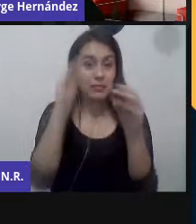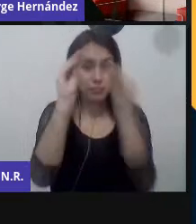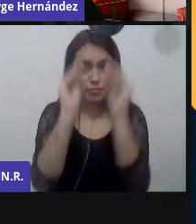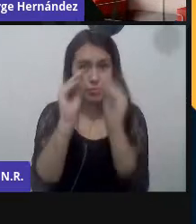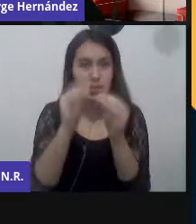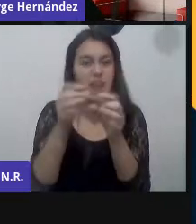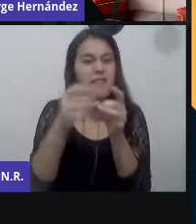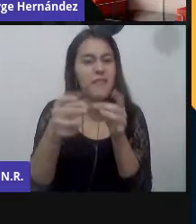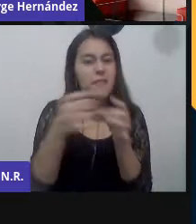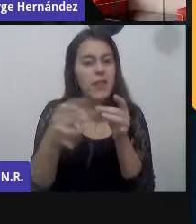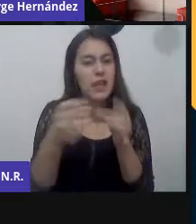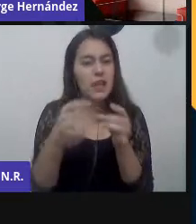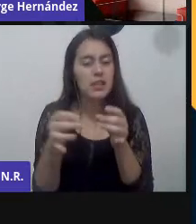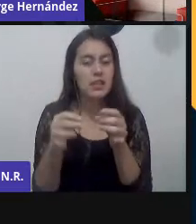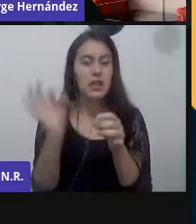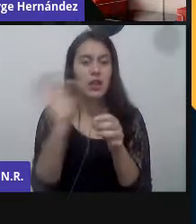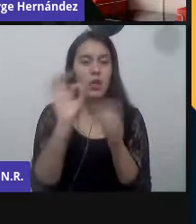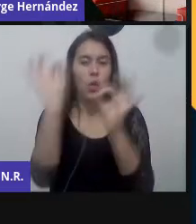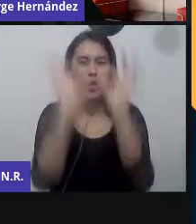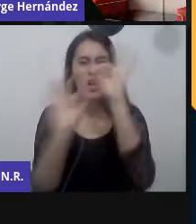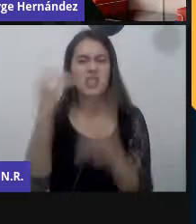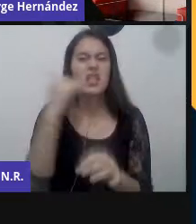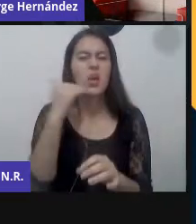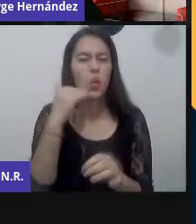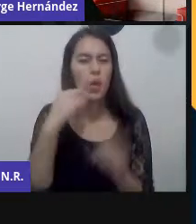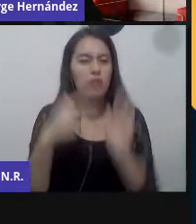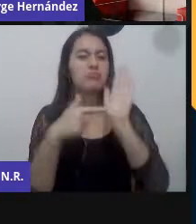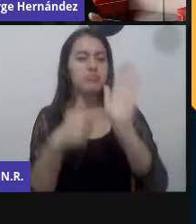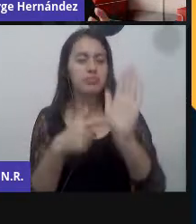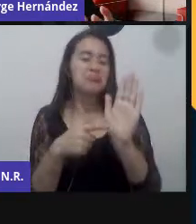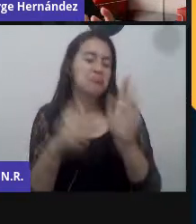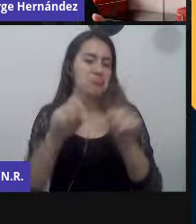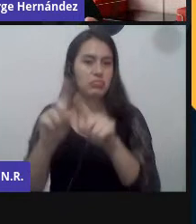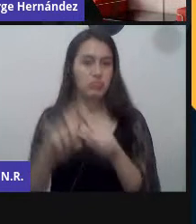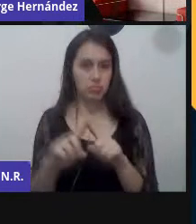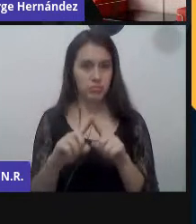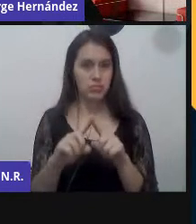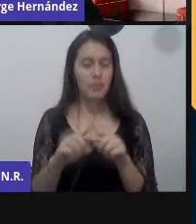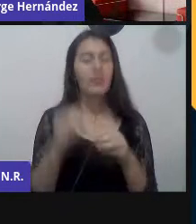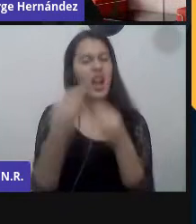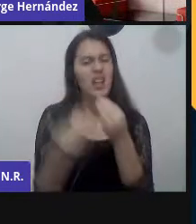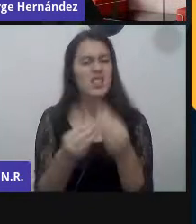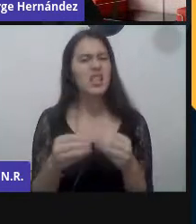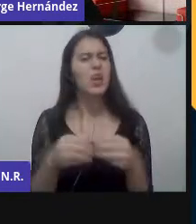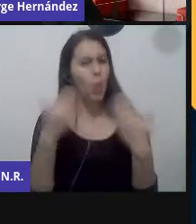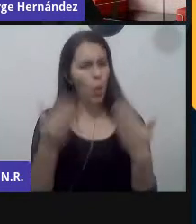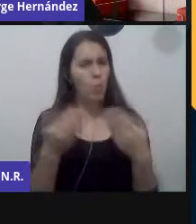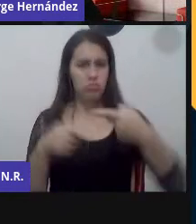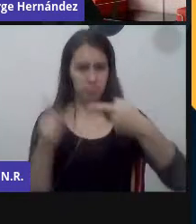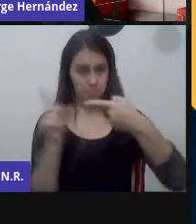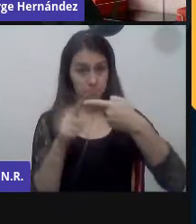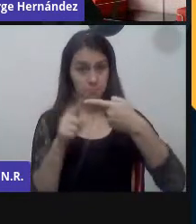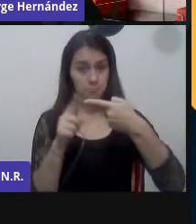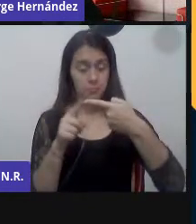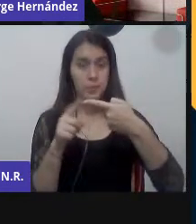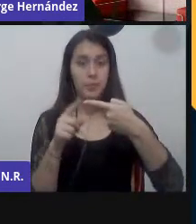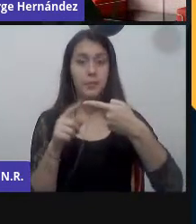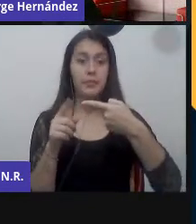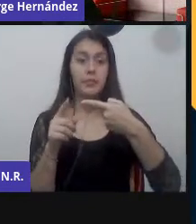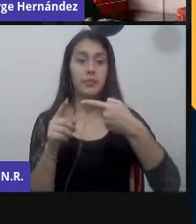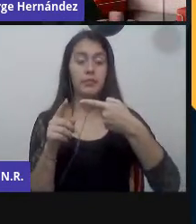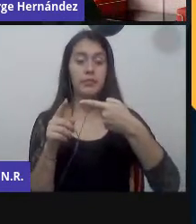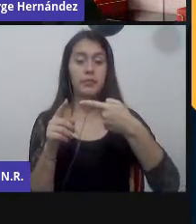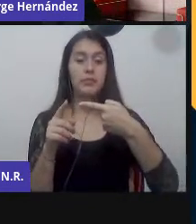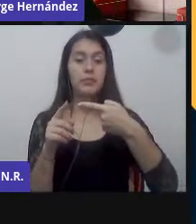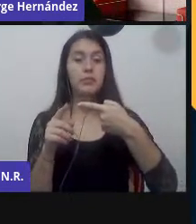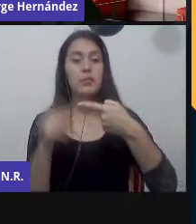fecha o cuándo vaya a salir esa transmisión. Ustedes lo pueden hacer de dos formas. Una forma es